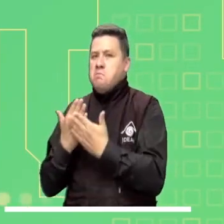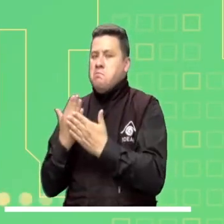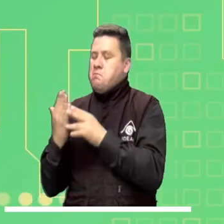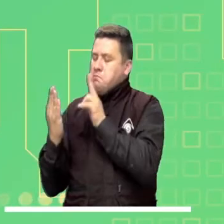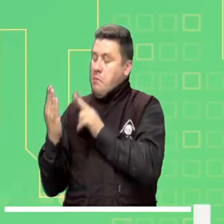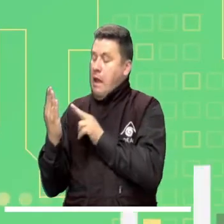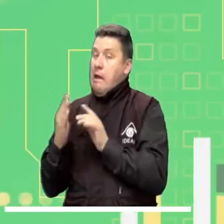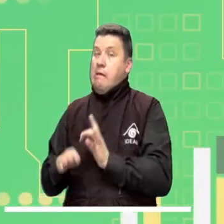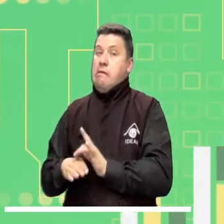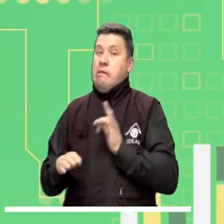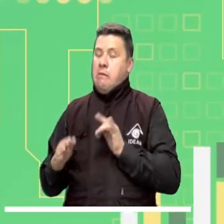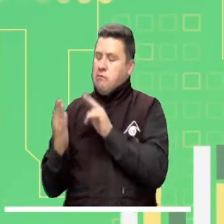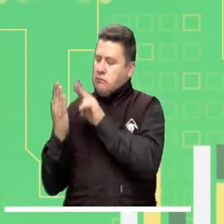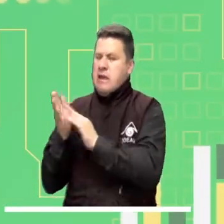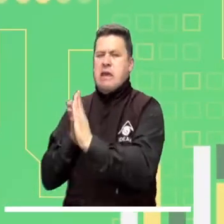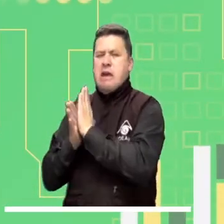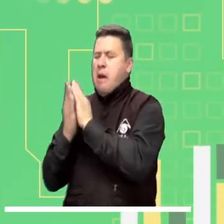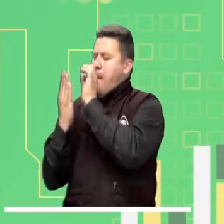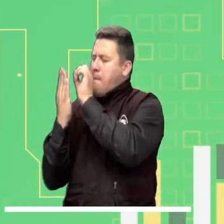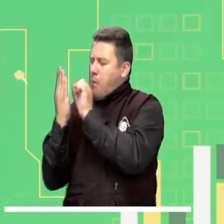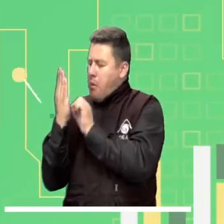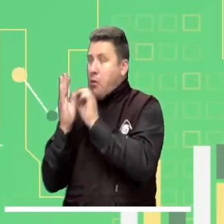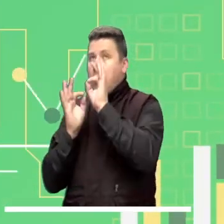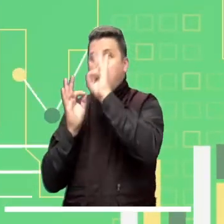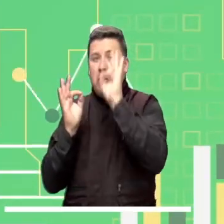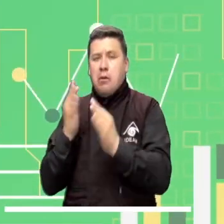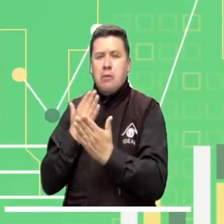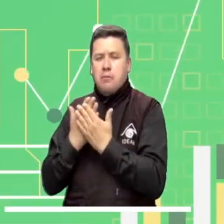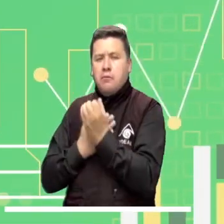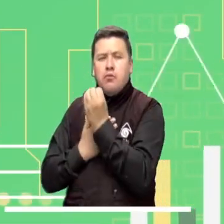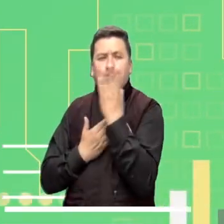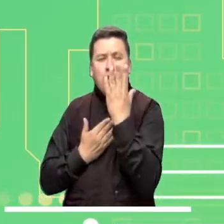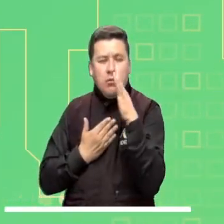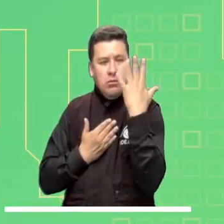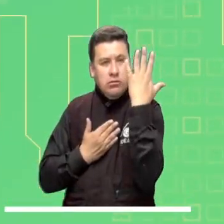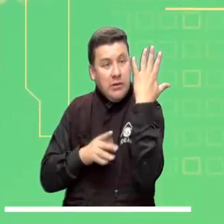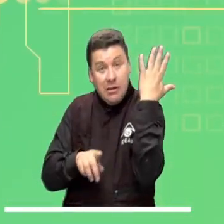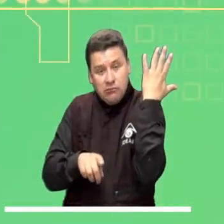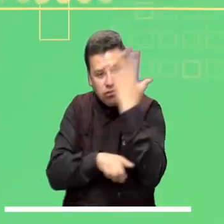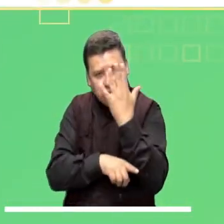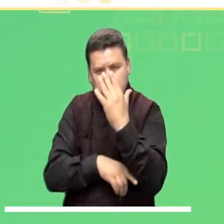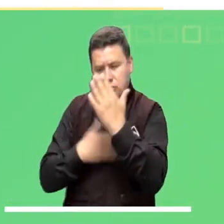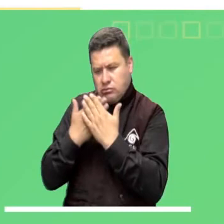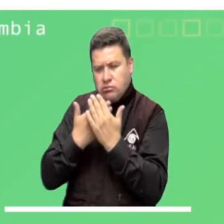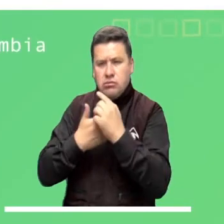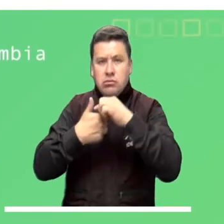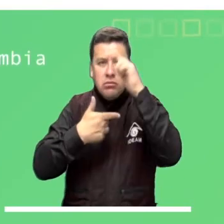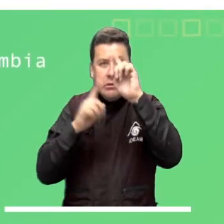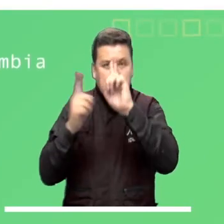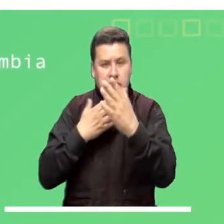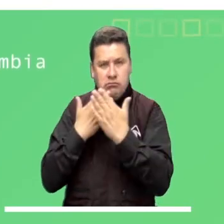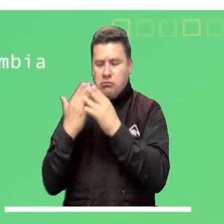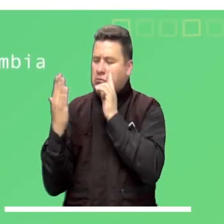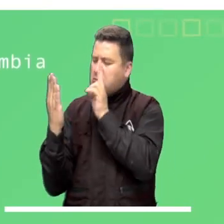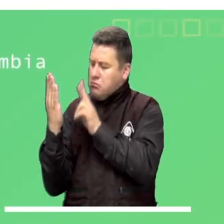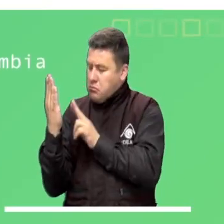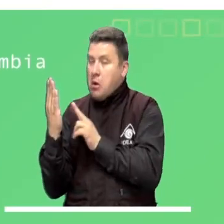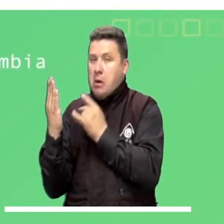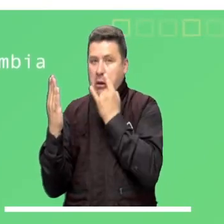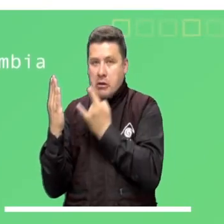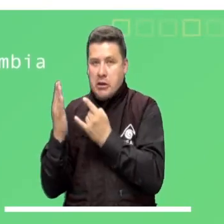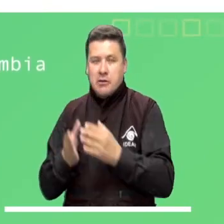tempranas. Información detallada a nivel municipal, cifras de deforestación, estadísticas de rayos y otros datos de interés.